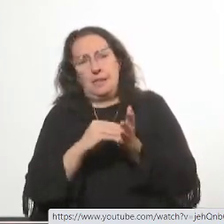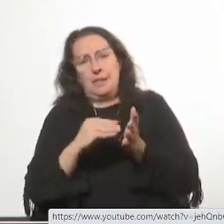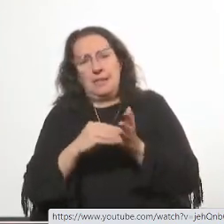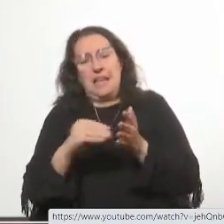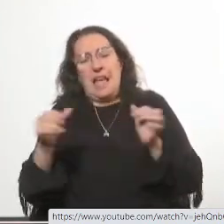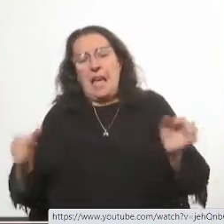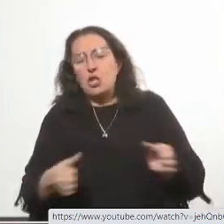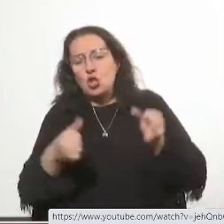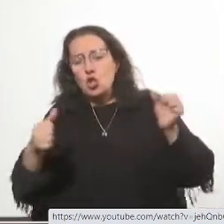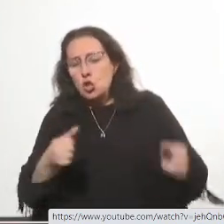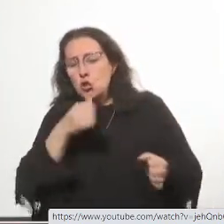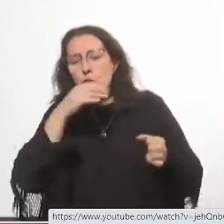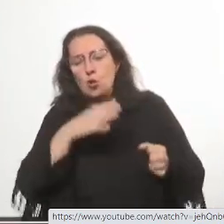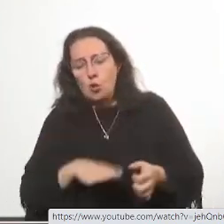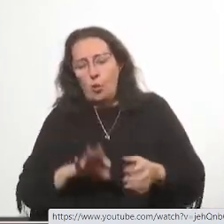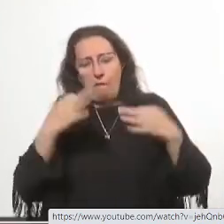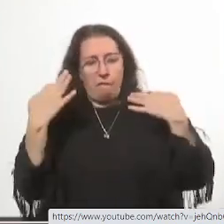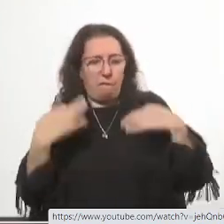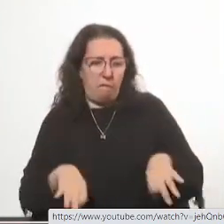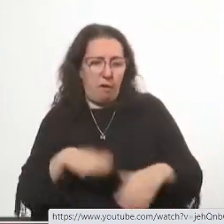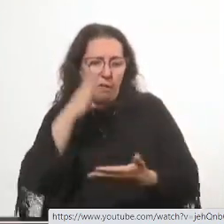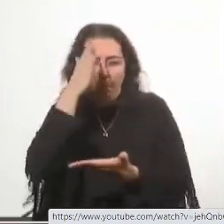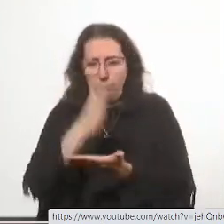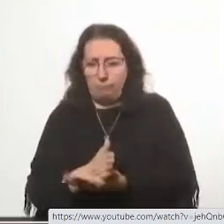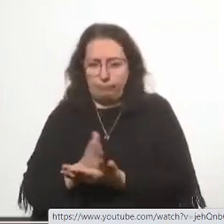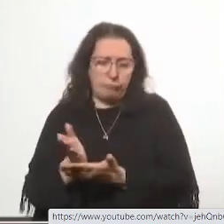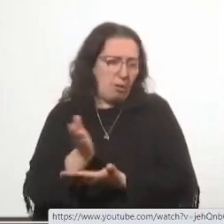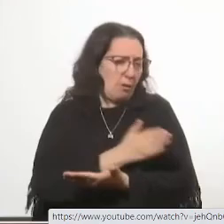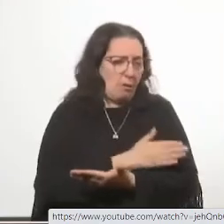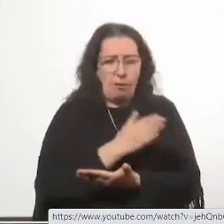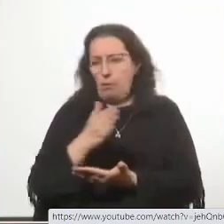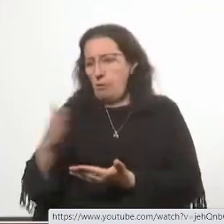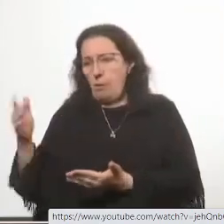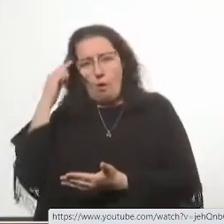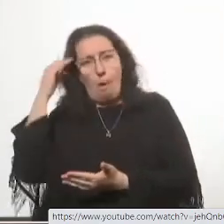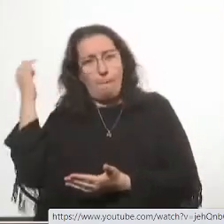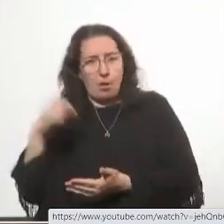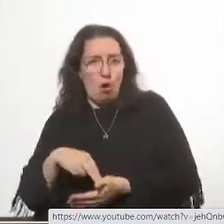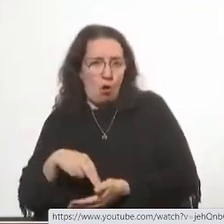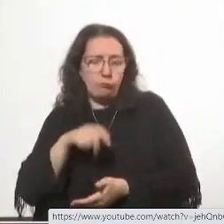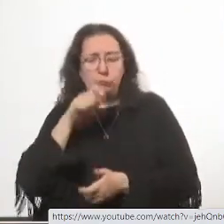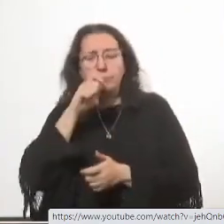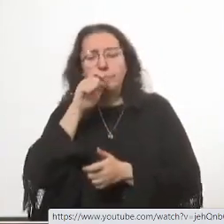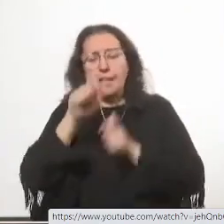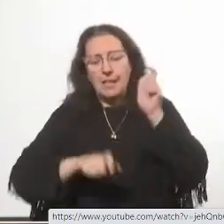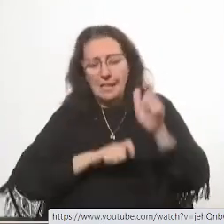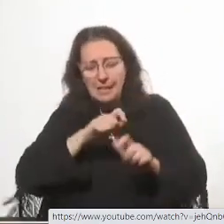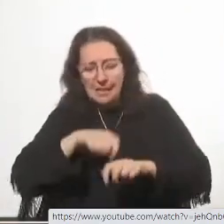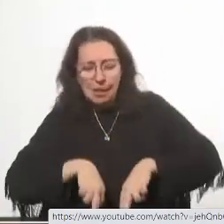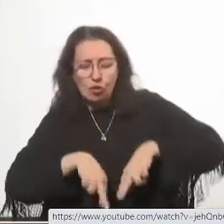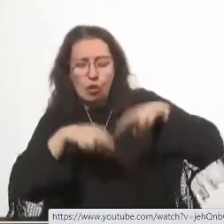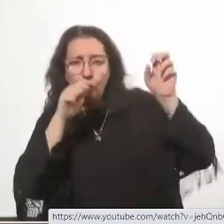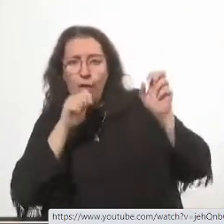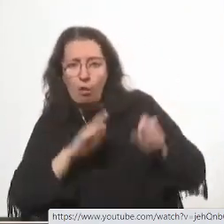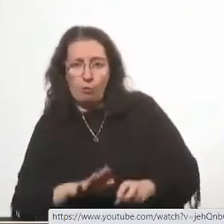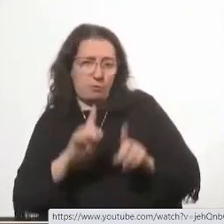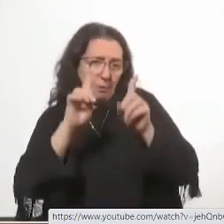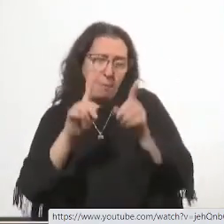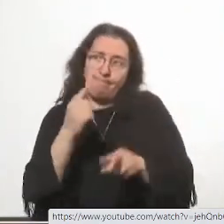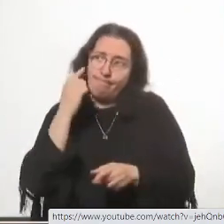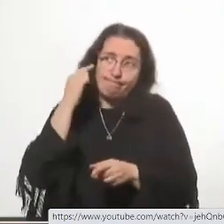que dividen a la opinión pública y a los historiadores. Y nosotros